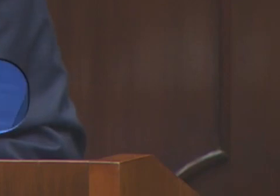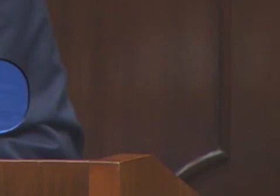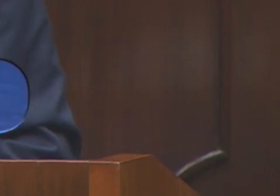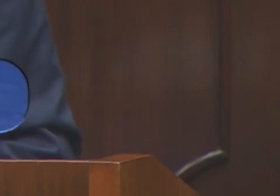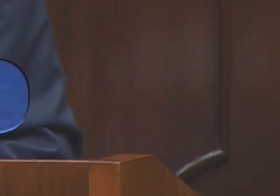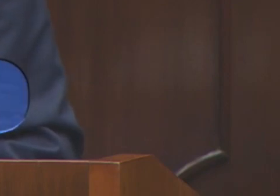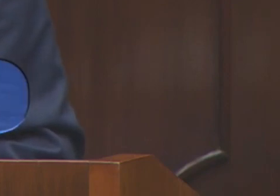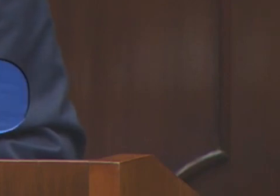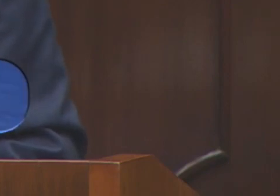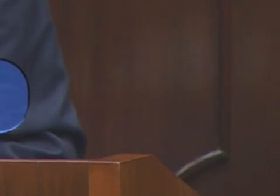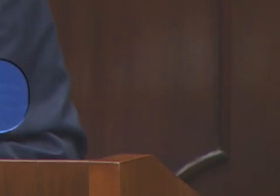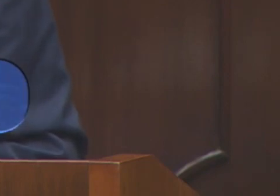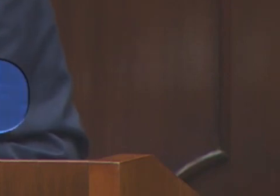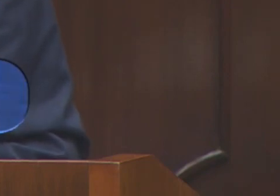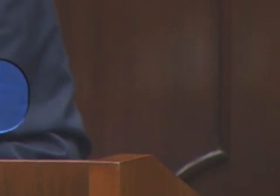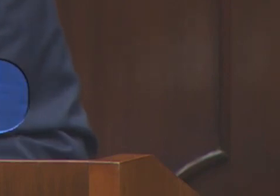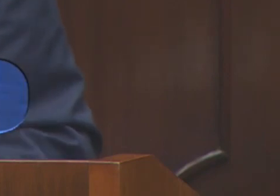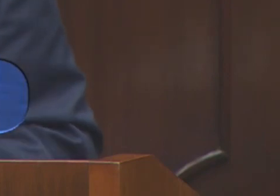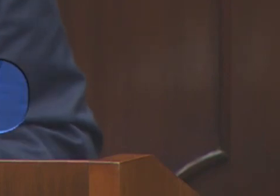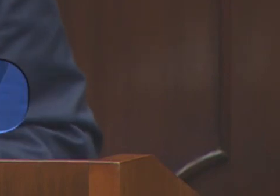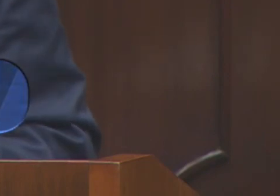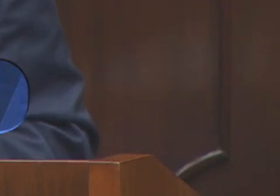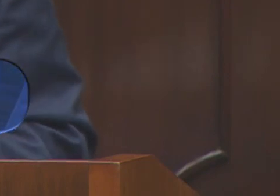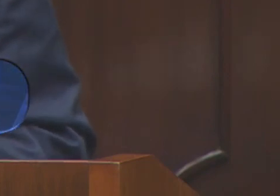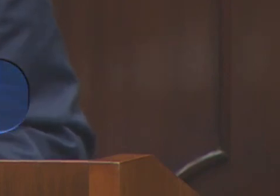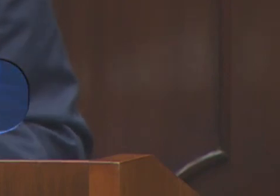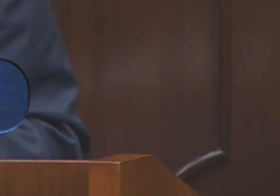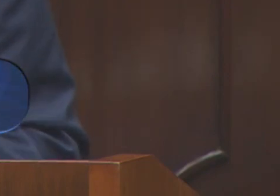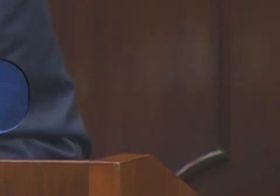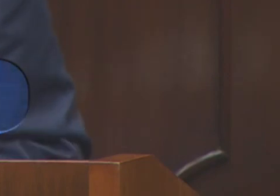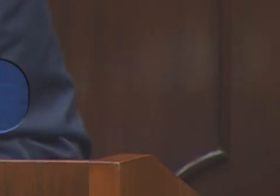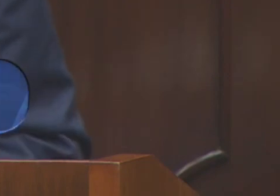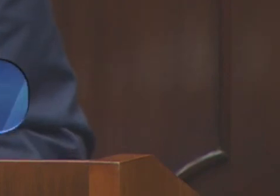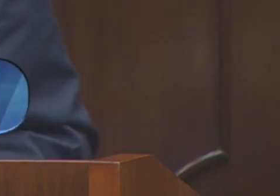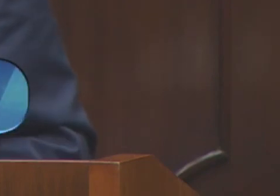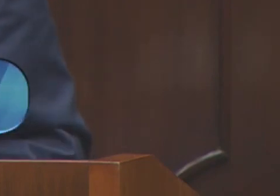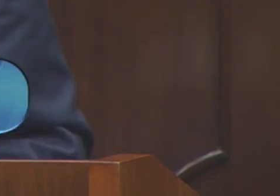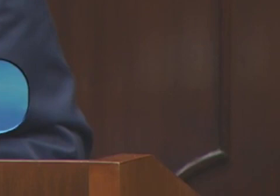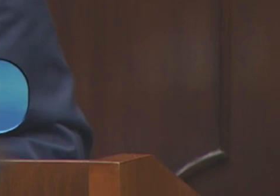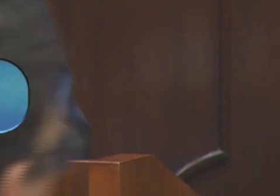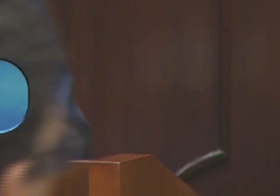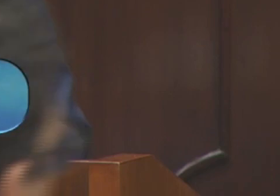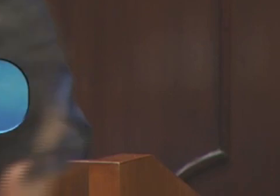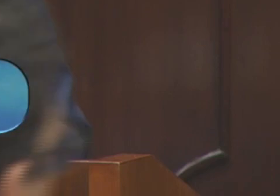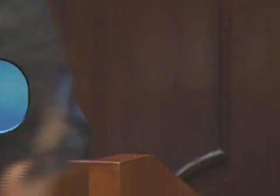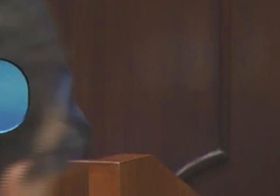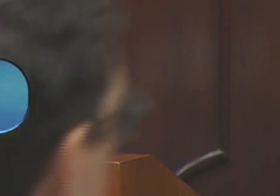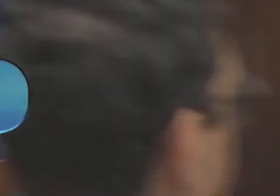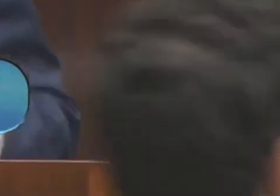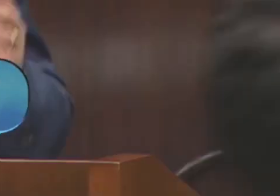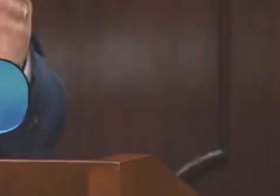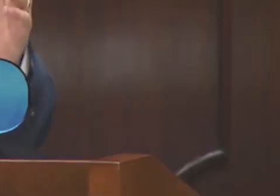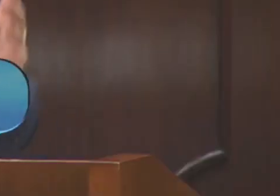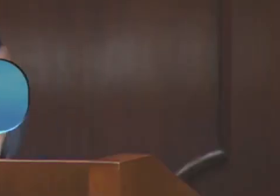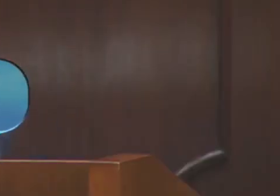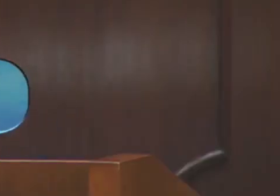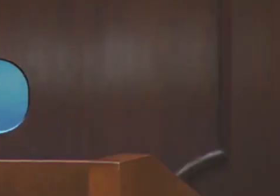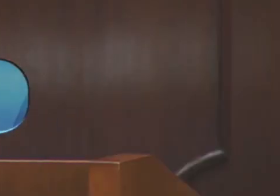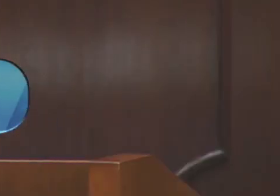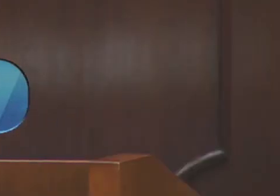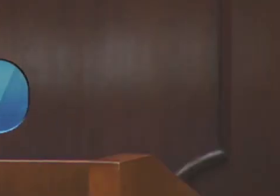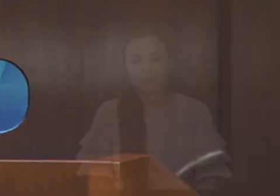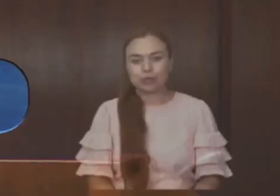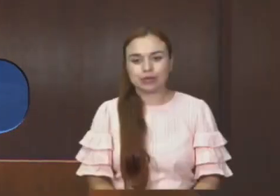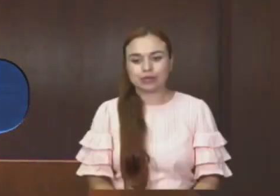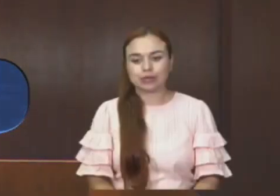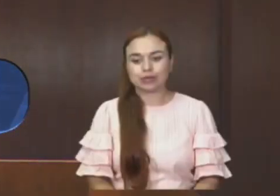proceso. Recordemos que este proceso ha pasado por distintas etapas. Un proceso de